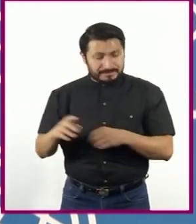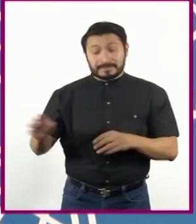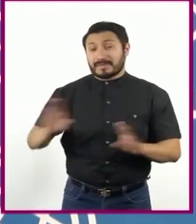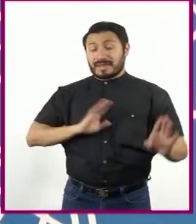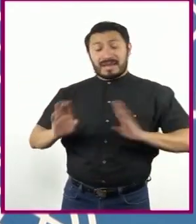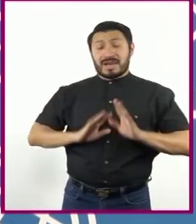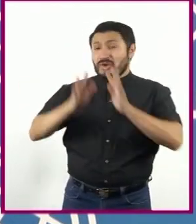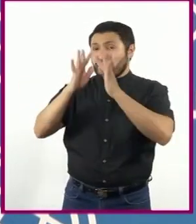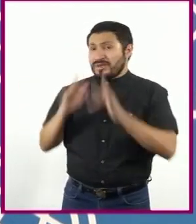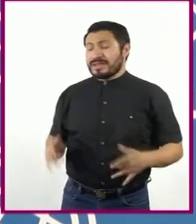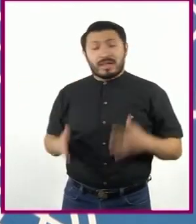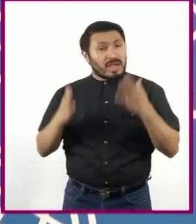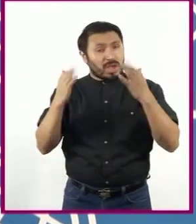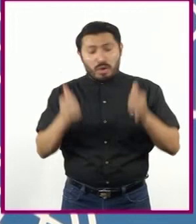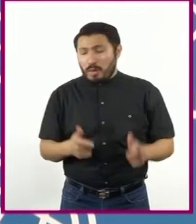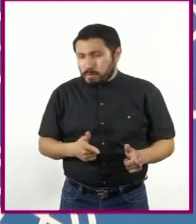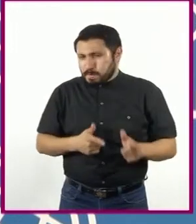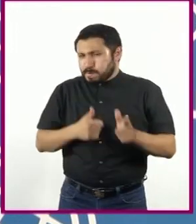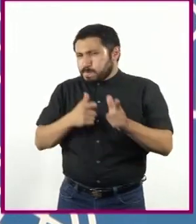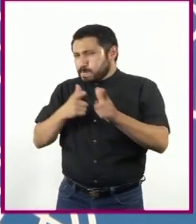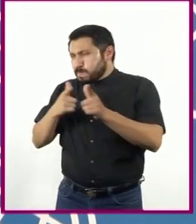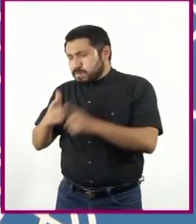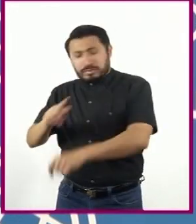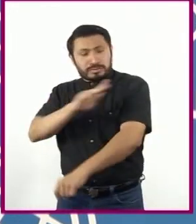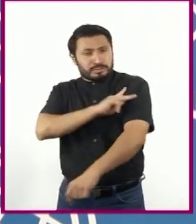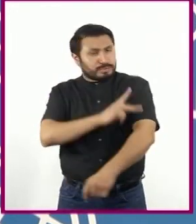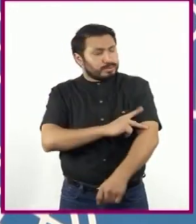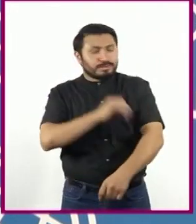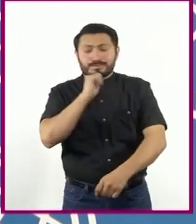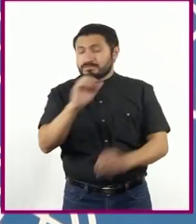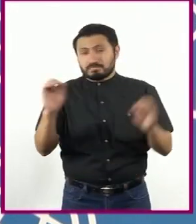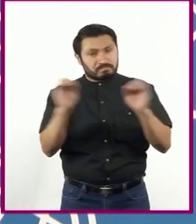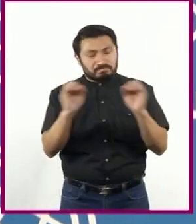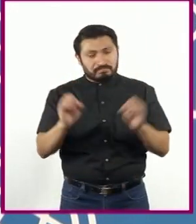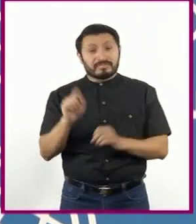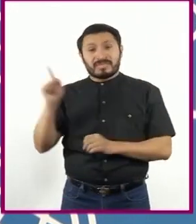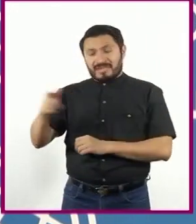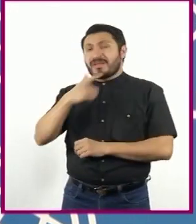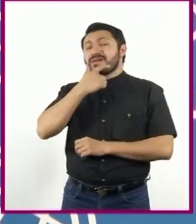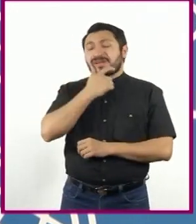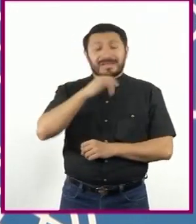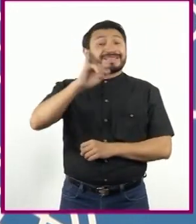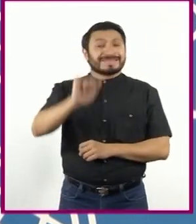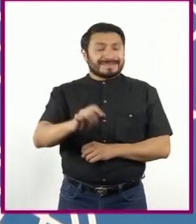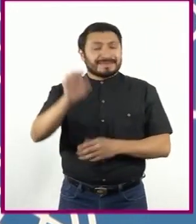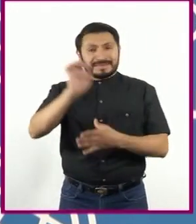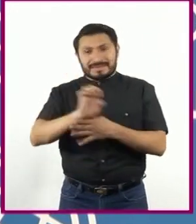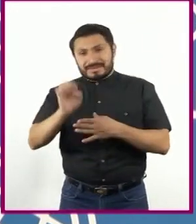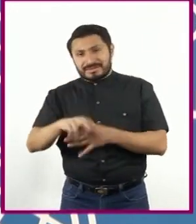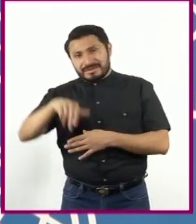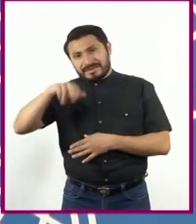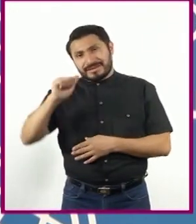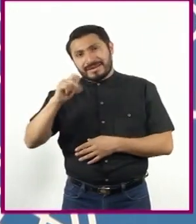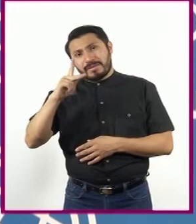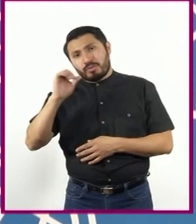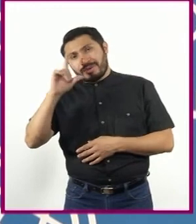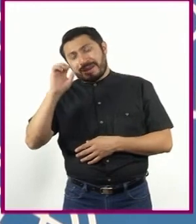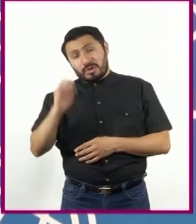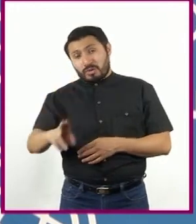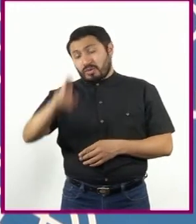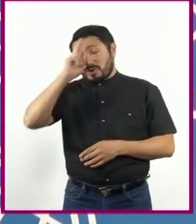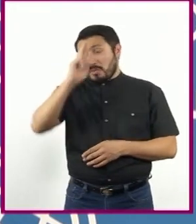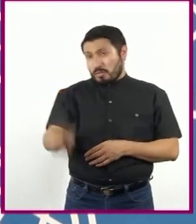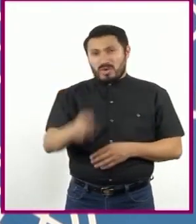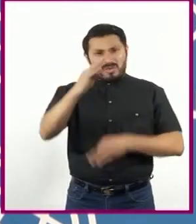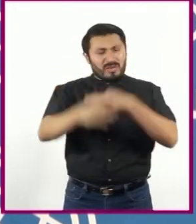no poseía una armada tan poderosa como la inglesa, Napoleón diseñó una estrategia. Esta consistía en prohibirle a